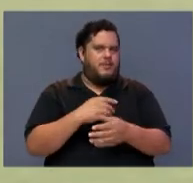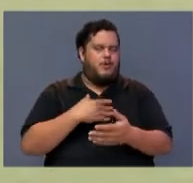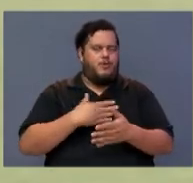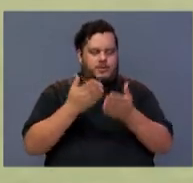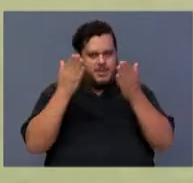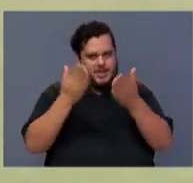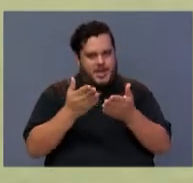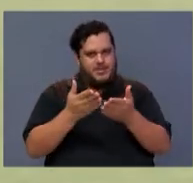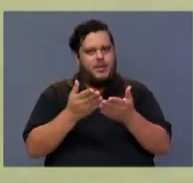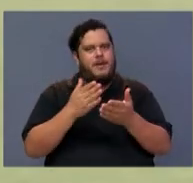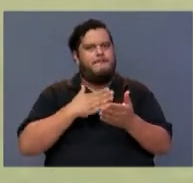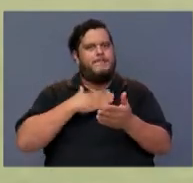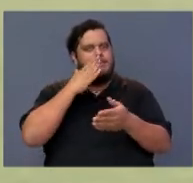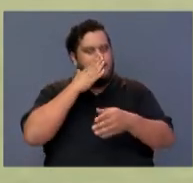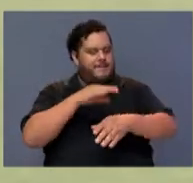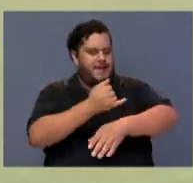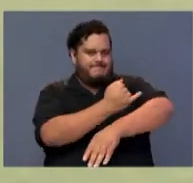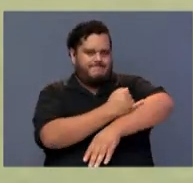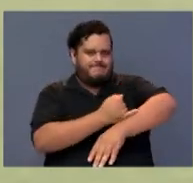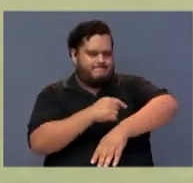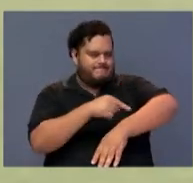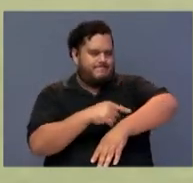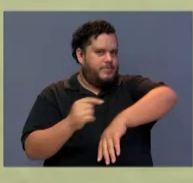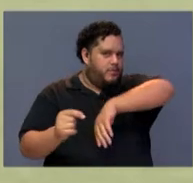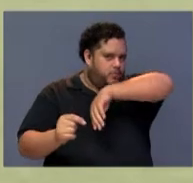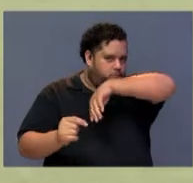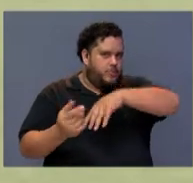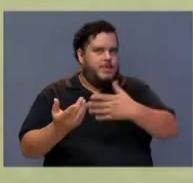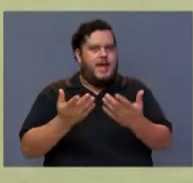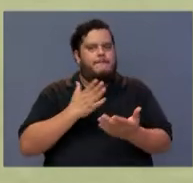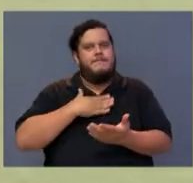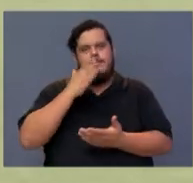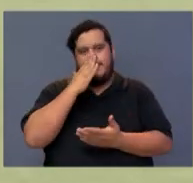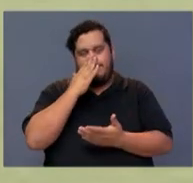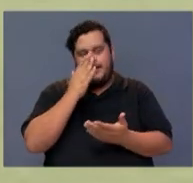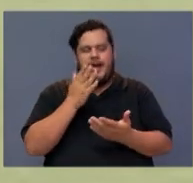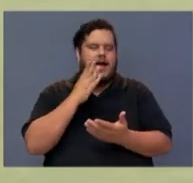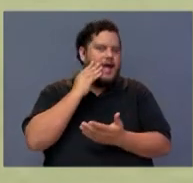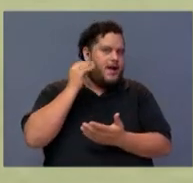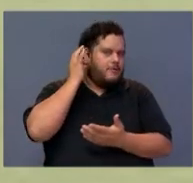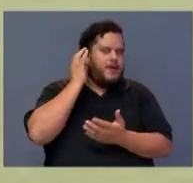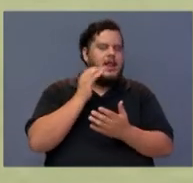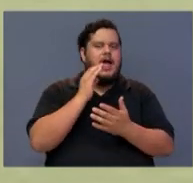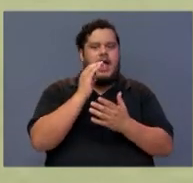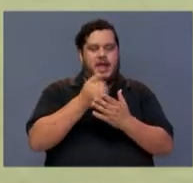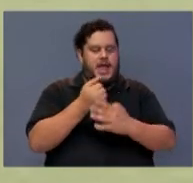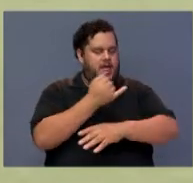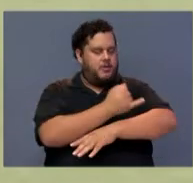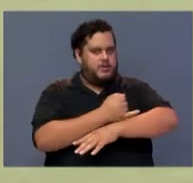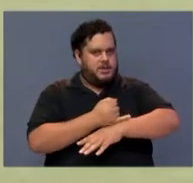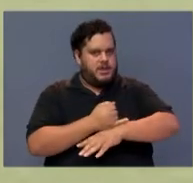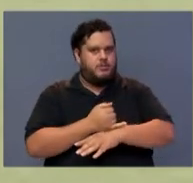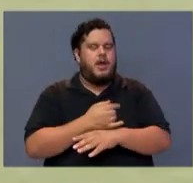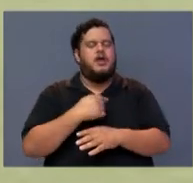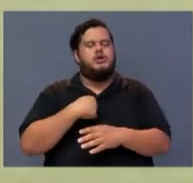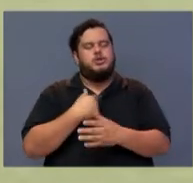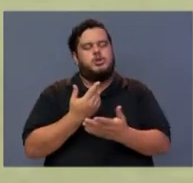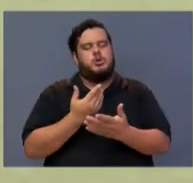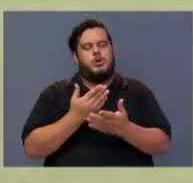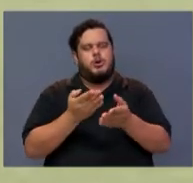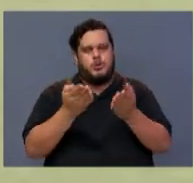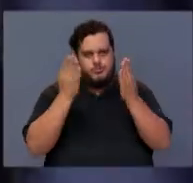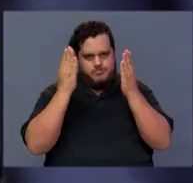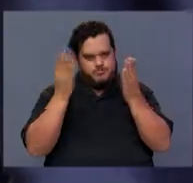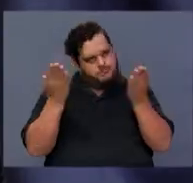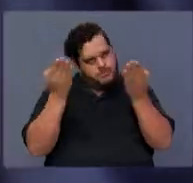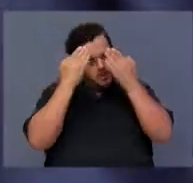partido a ella, a mi abuela, que murió ya hace 10 años. Entonces cada tatuaje tiene un significado y le doy un beso antes de arrancar